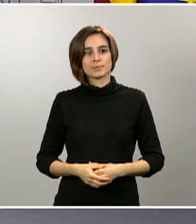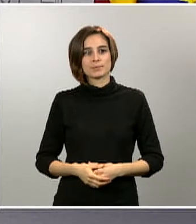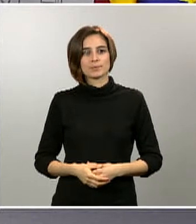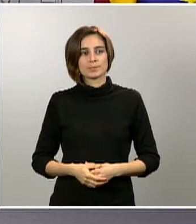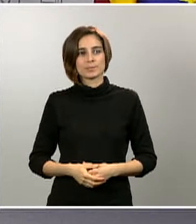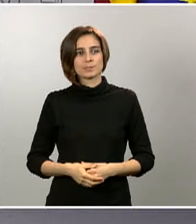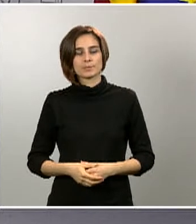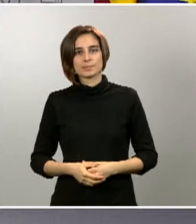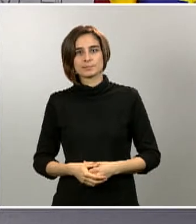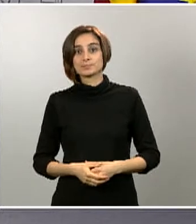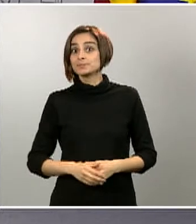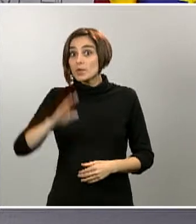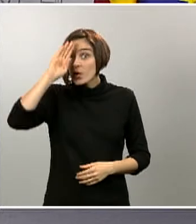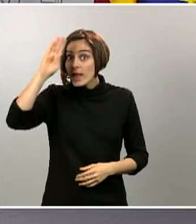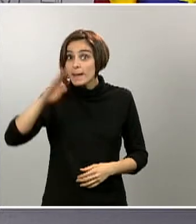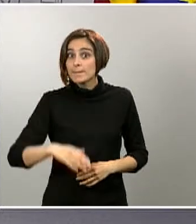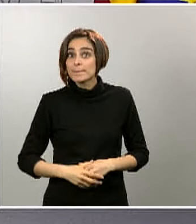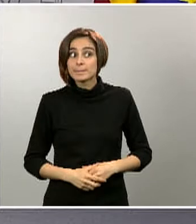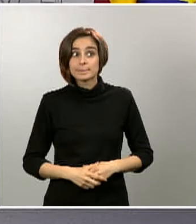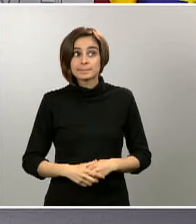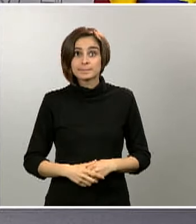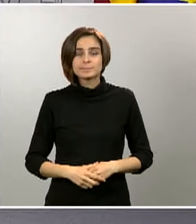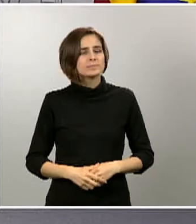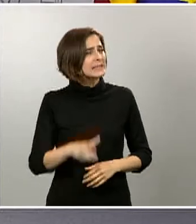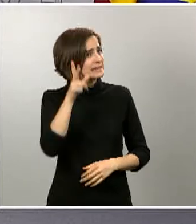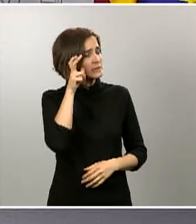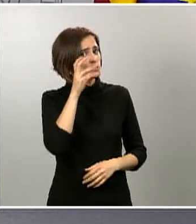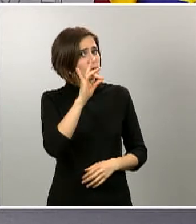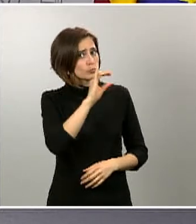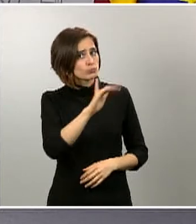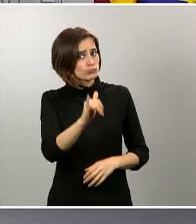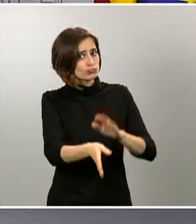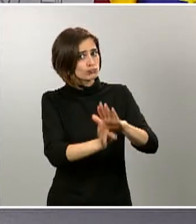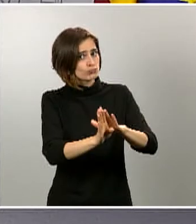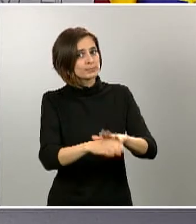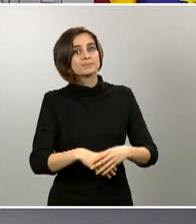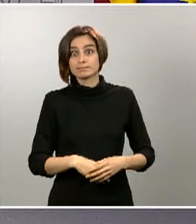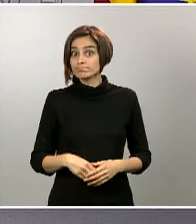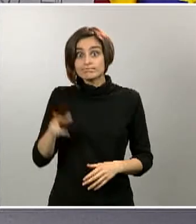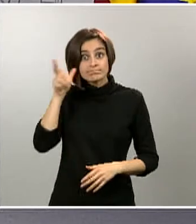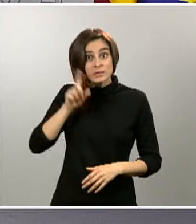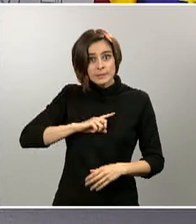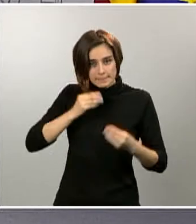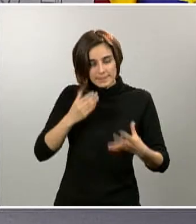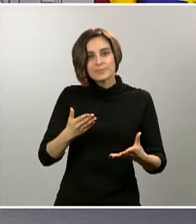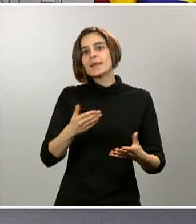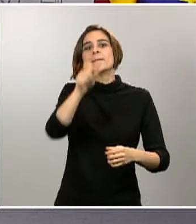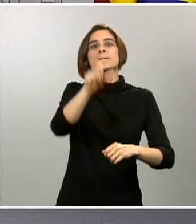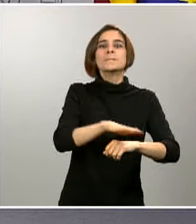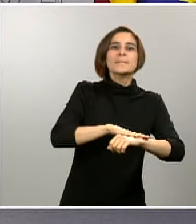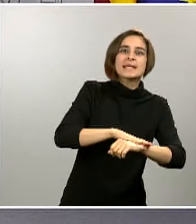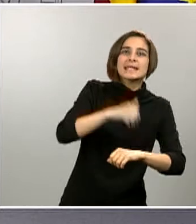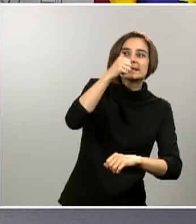Hola. ¿Te escuchamos? Sí, adelante. ¿Me escucháis? ¿Qué tal, ministro? ¿Qué tal, ministra? Tenía un par de preguntas. En